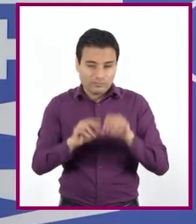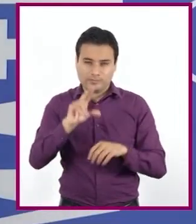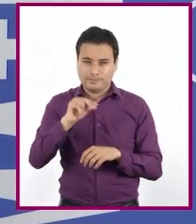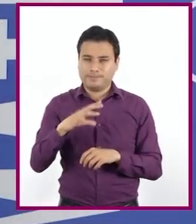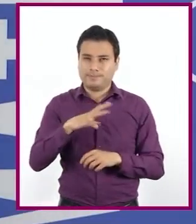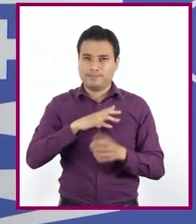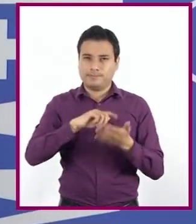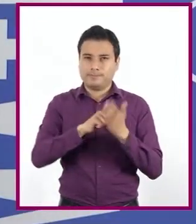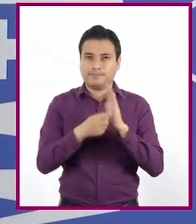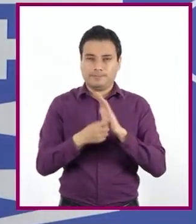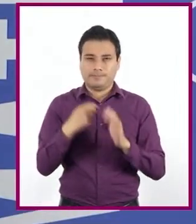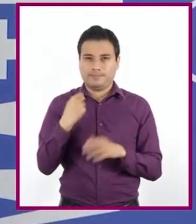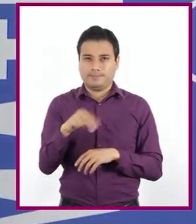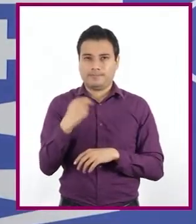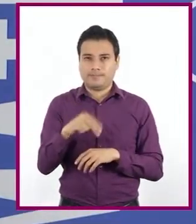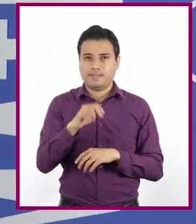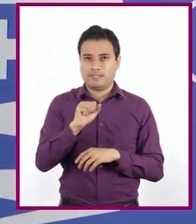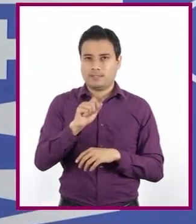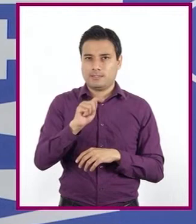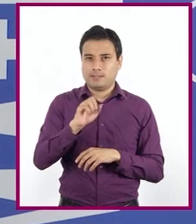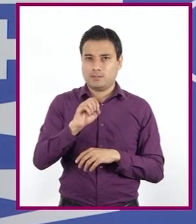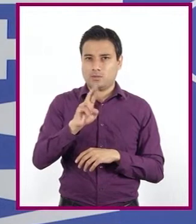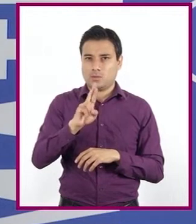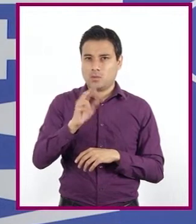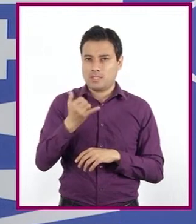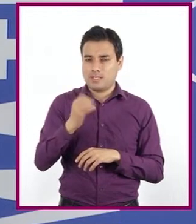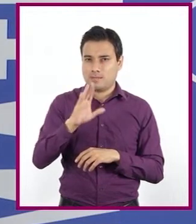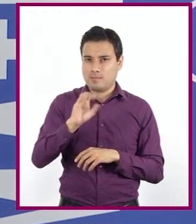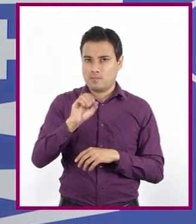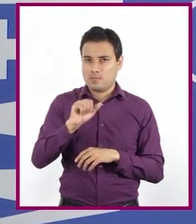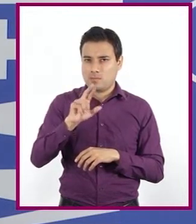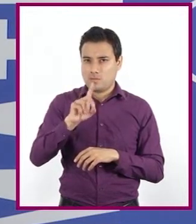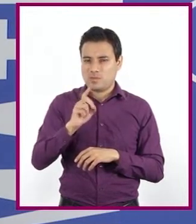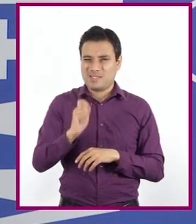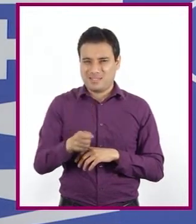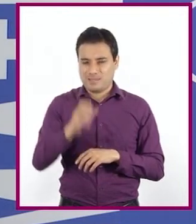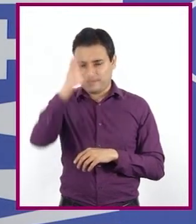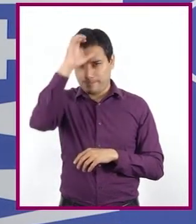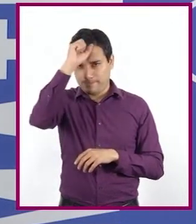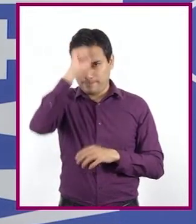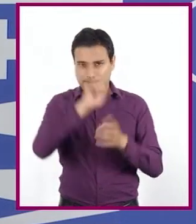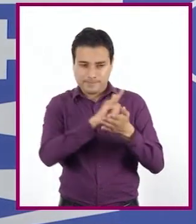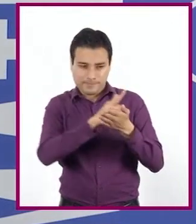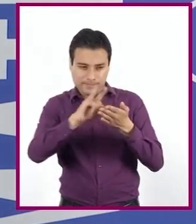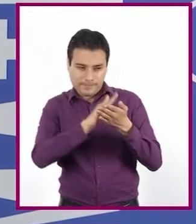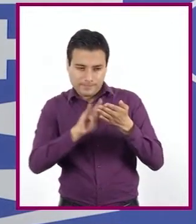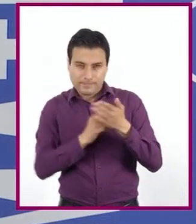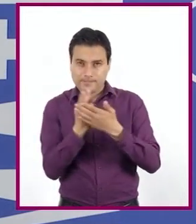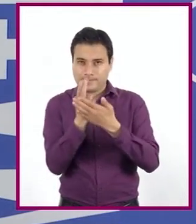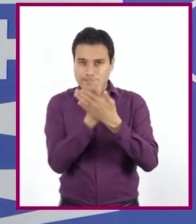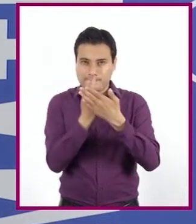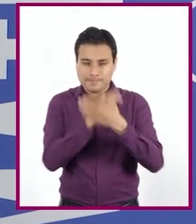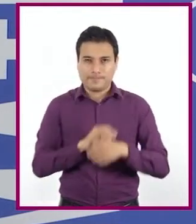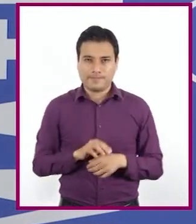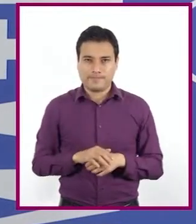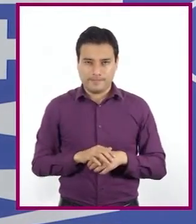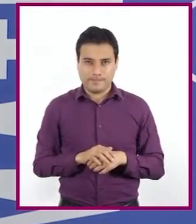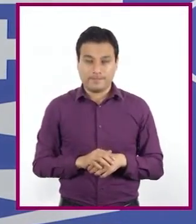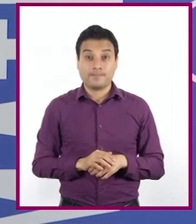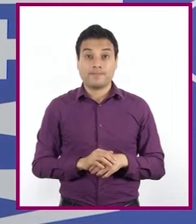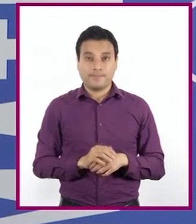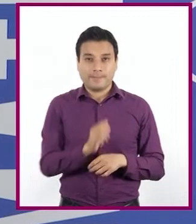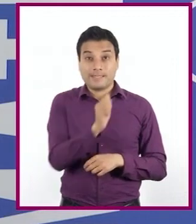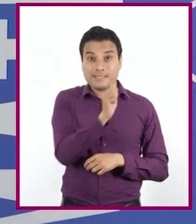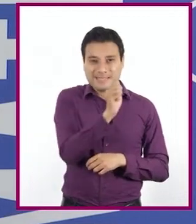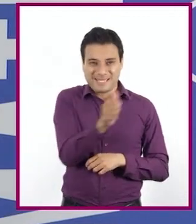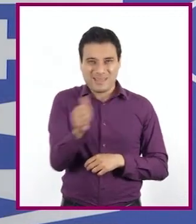llamada storyboard que podría traducirse como guión gráfico. Con esta técnica se realiza un dibujo por cada una de las escenas de